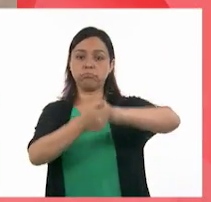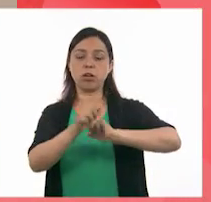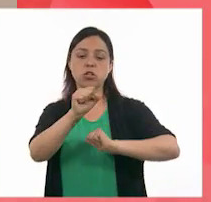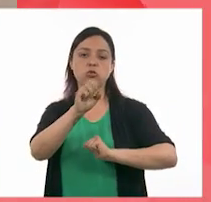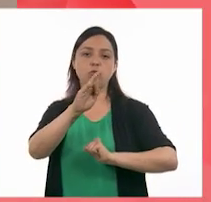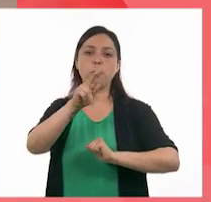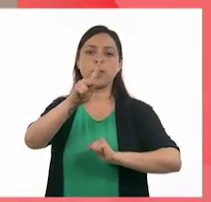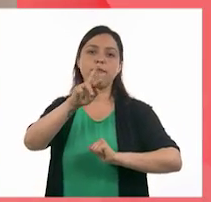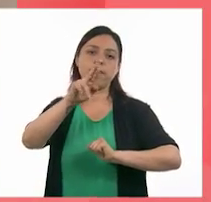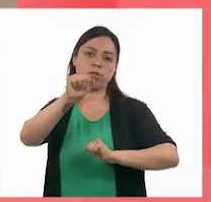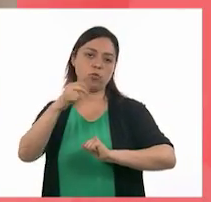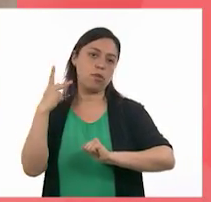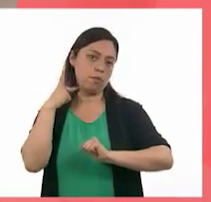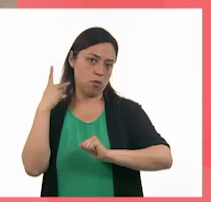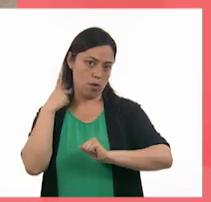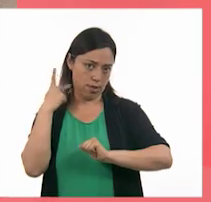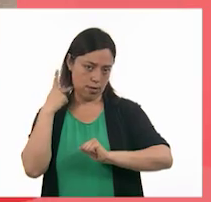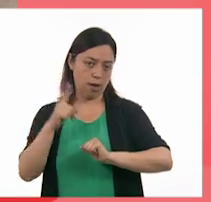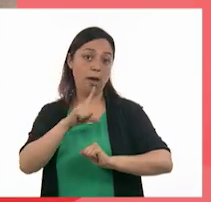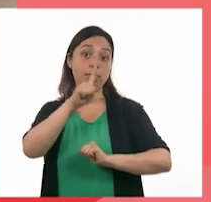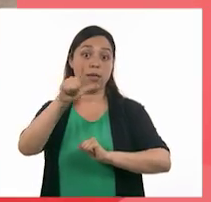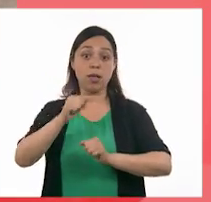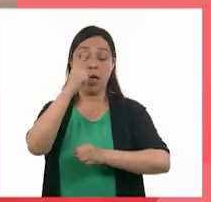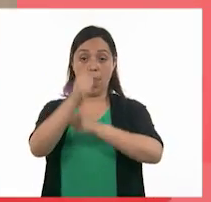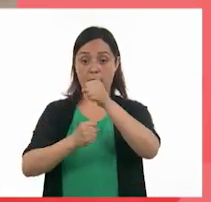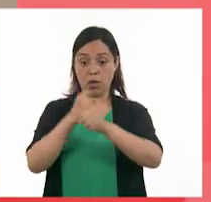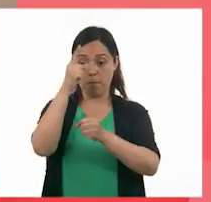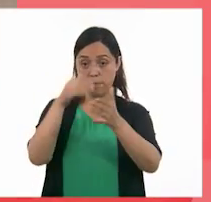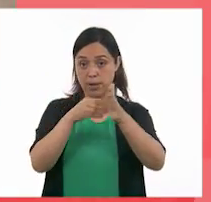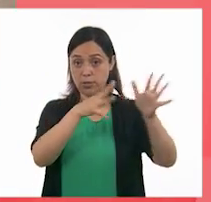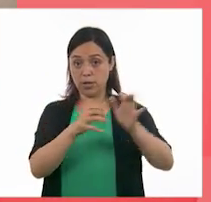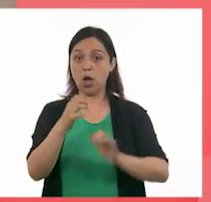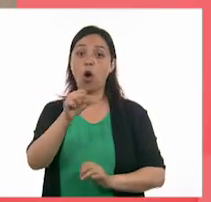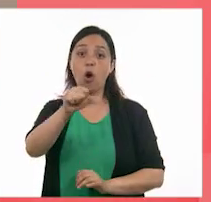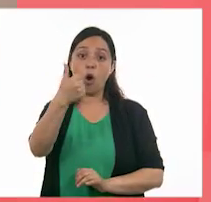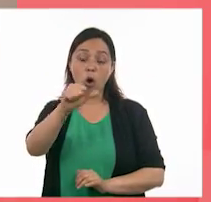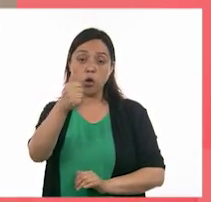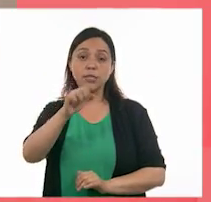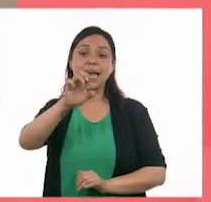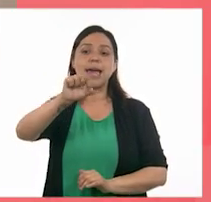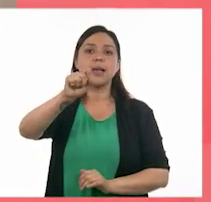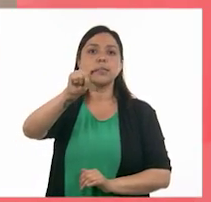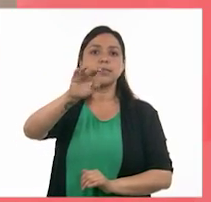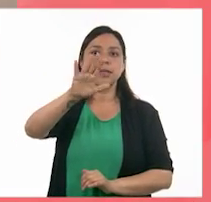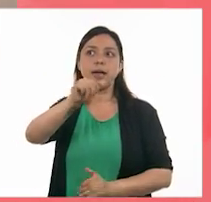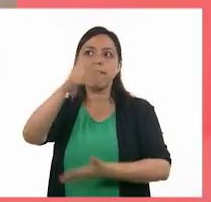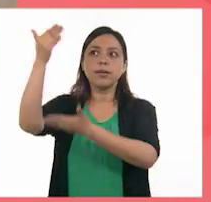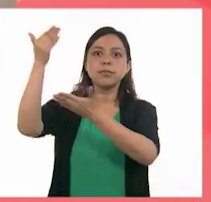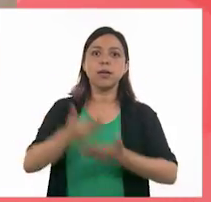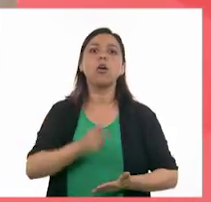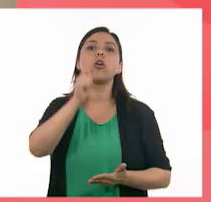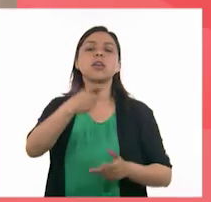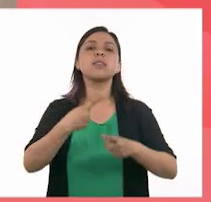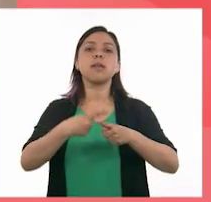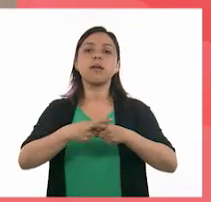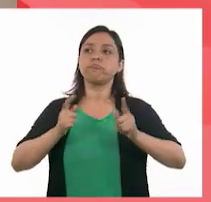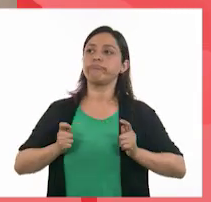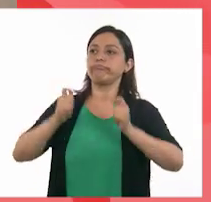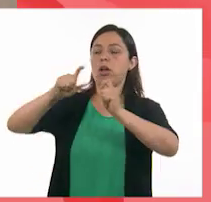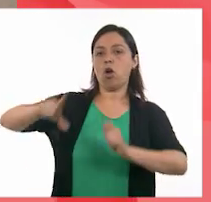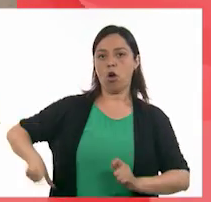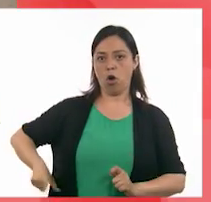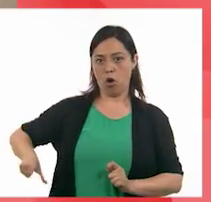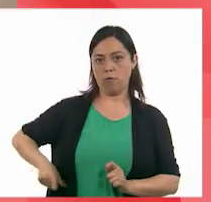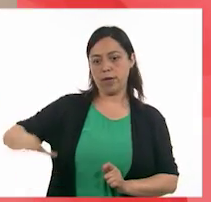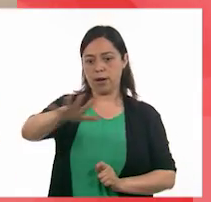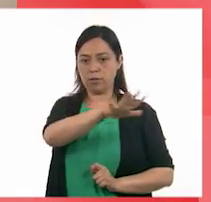política. En 1911 llega Esteban Cantú, que fue ascendido como gobernador del